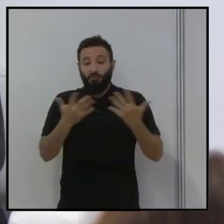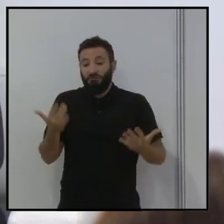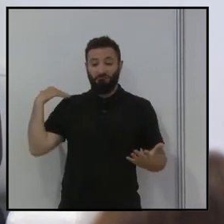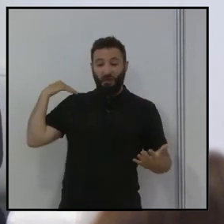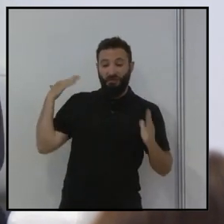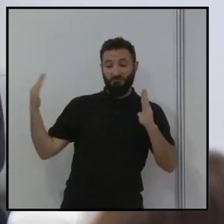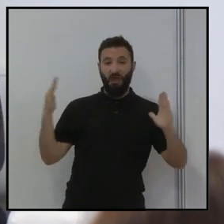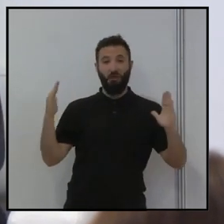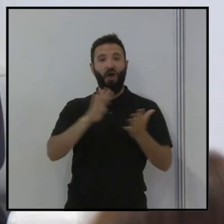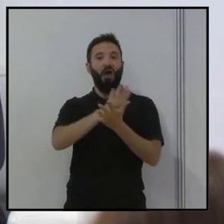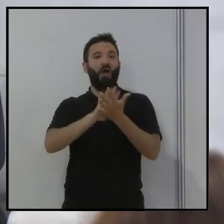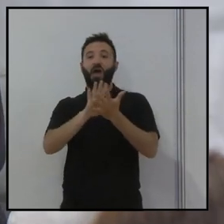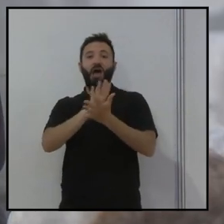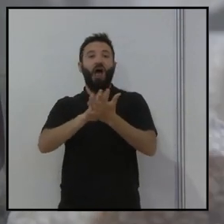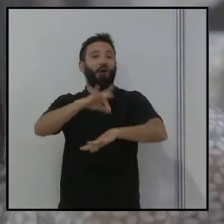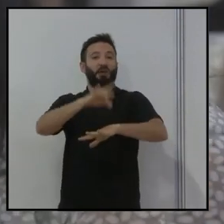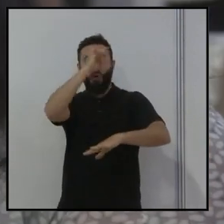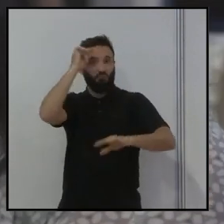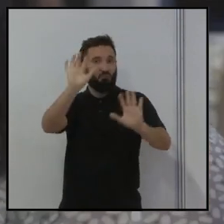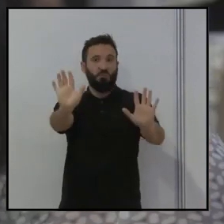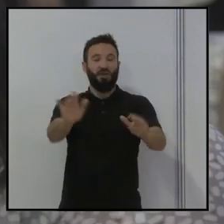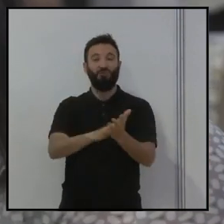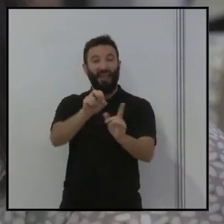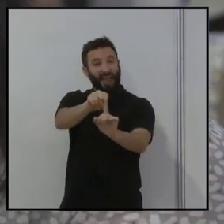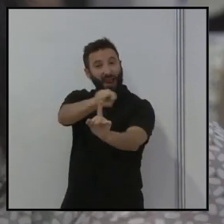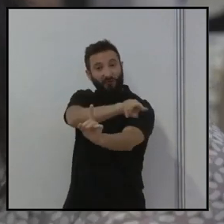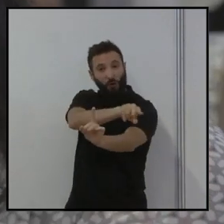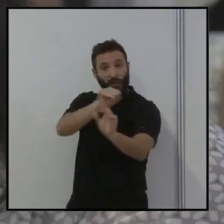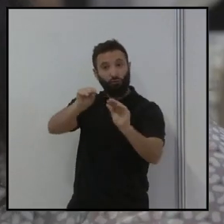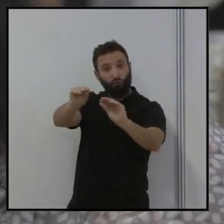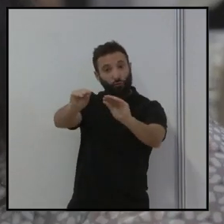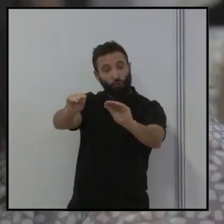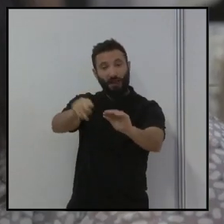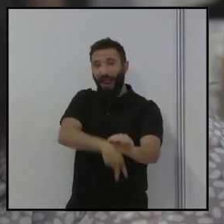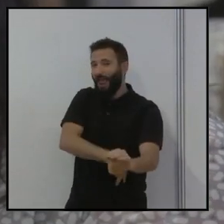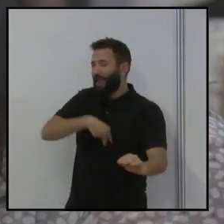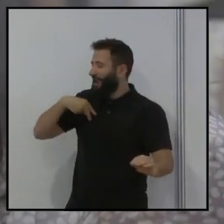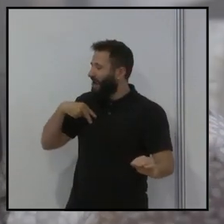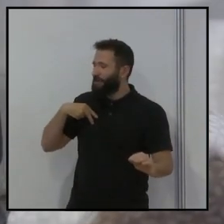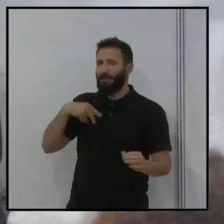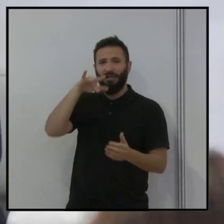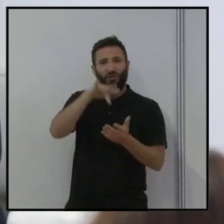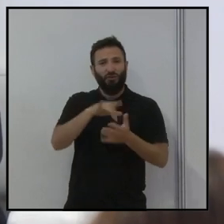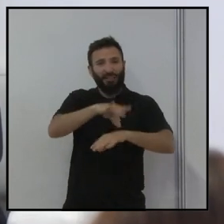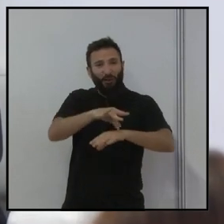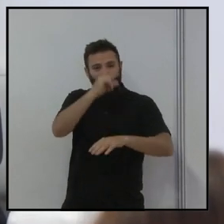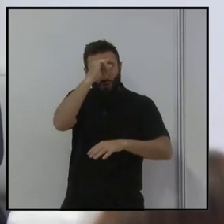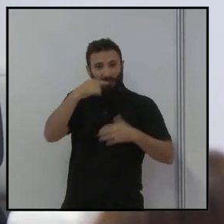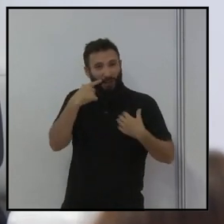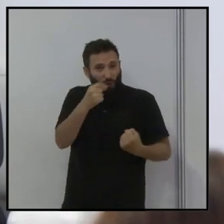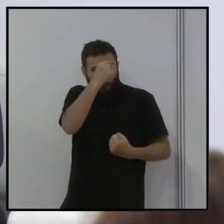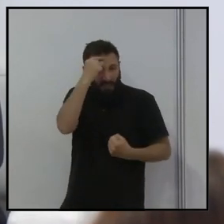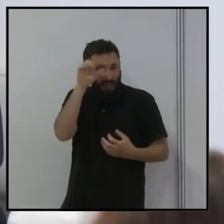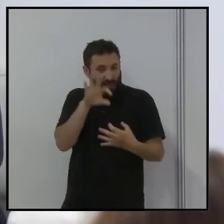hablan de eso. El enfoque que hacen, generalmente, suele, cuando está relacionado con salud mental, suele